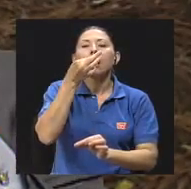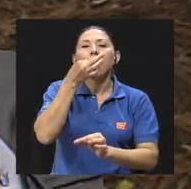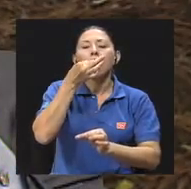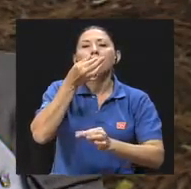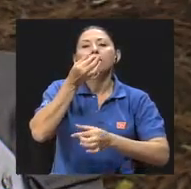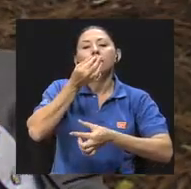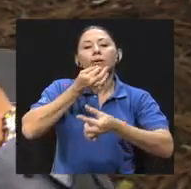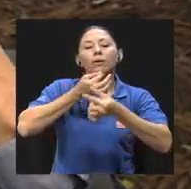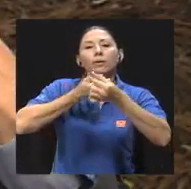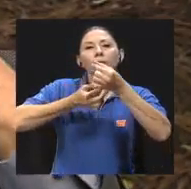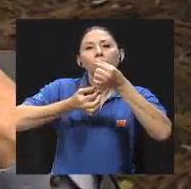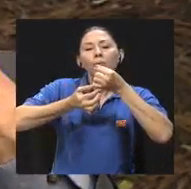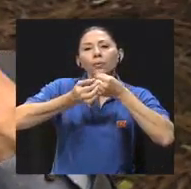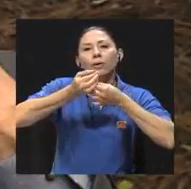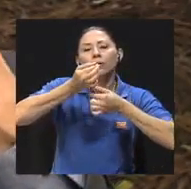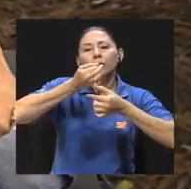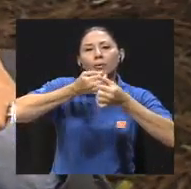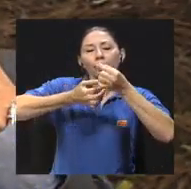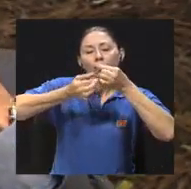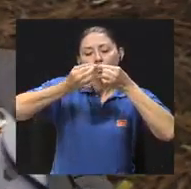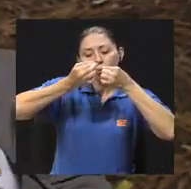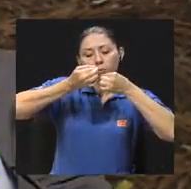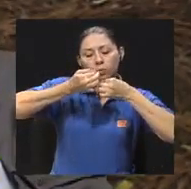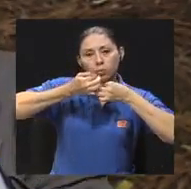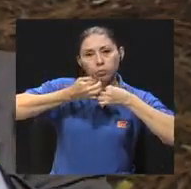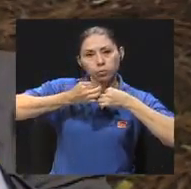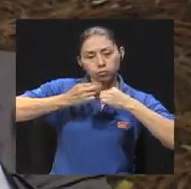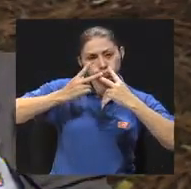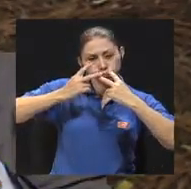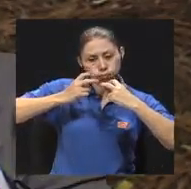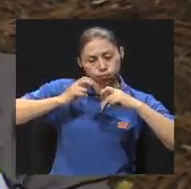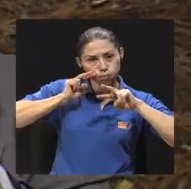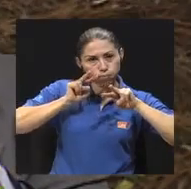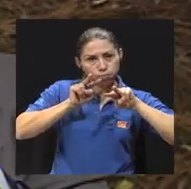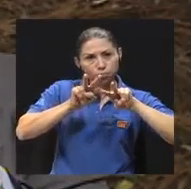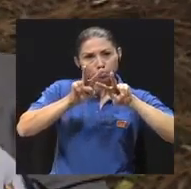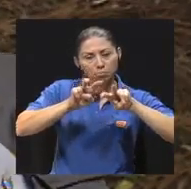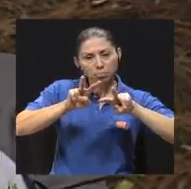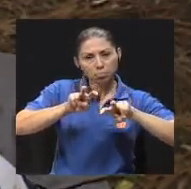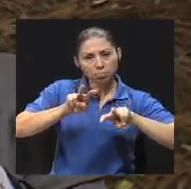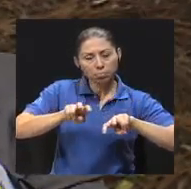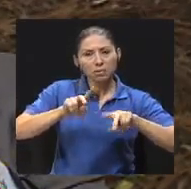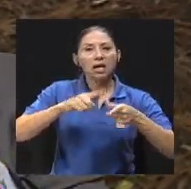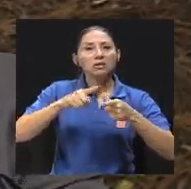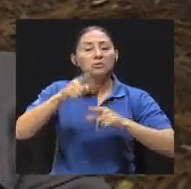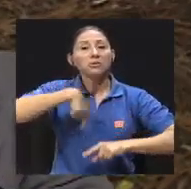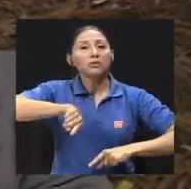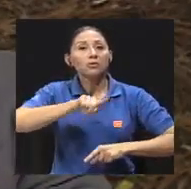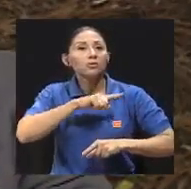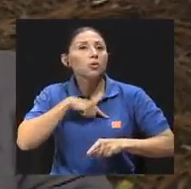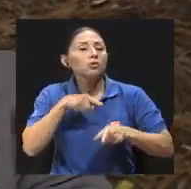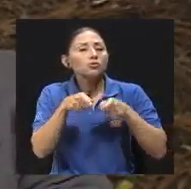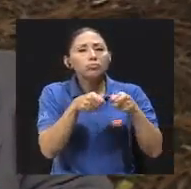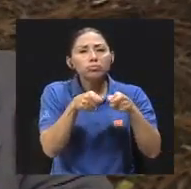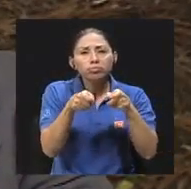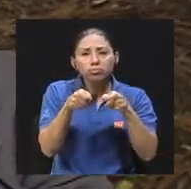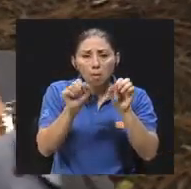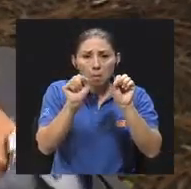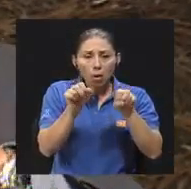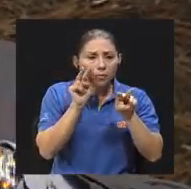entrando, entra por la boca con un poquito de anestesia y logra movilizarse, y entonces lo comandamos de tal manera